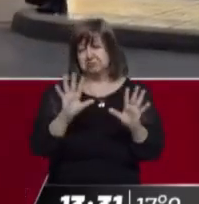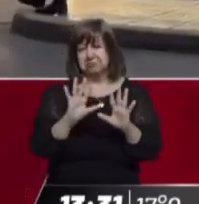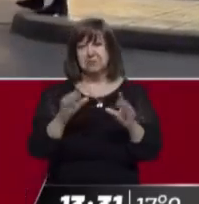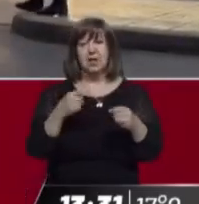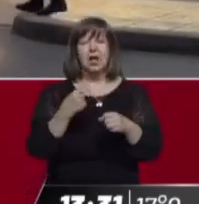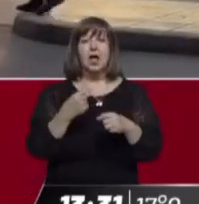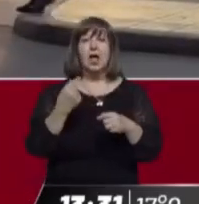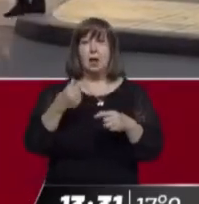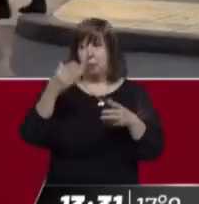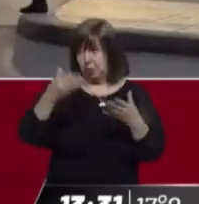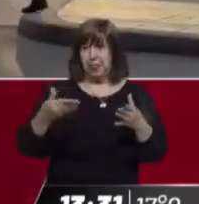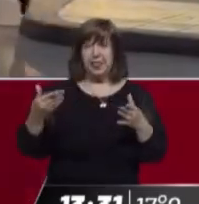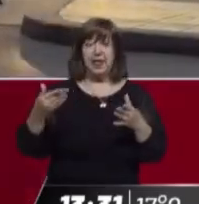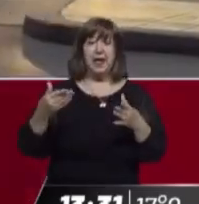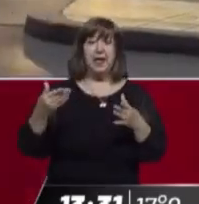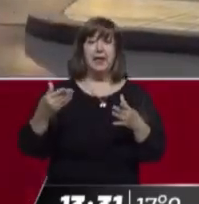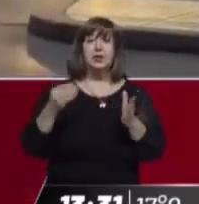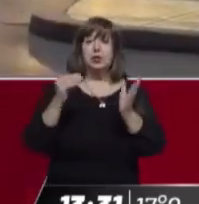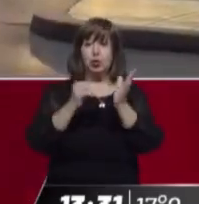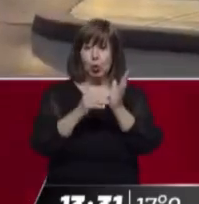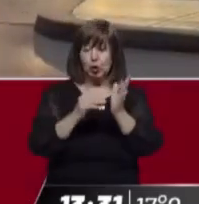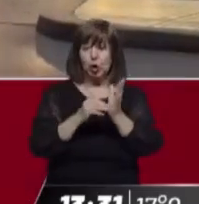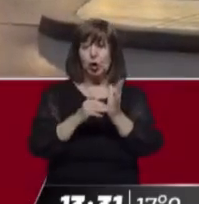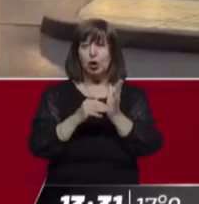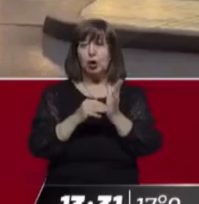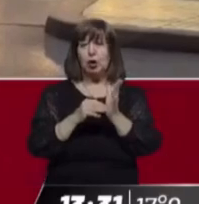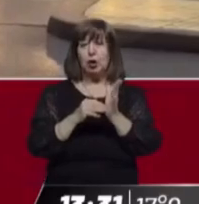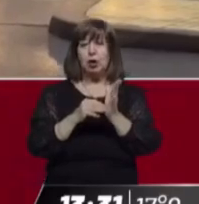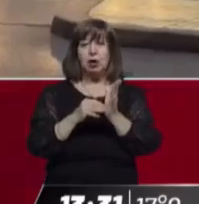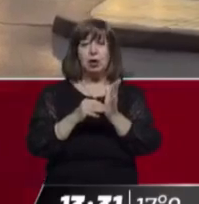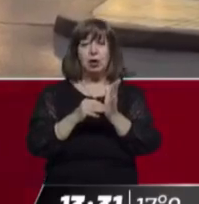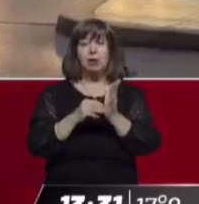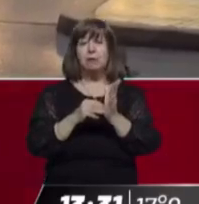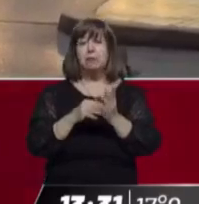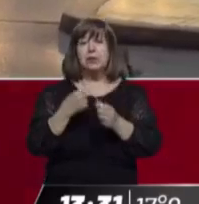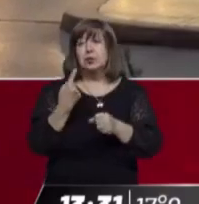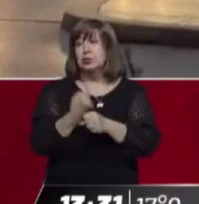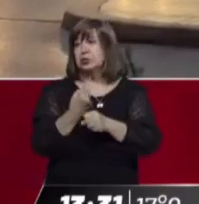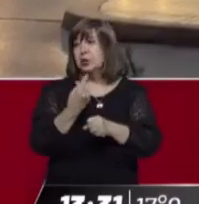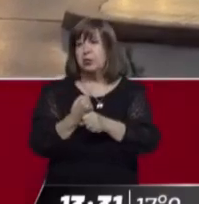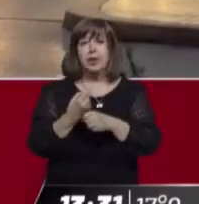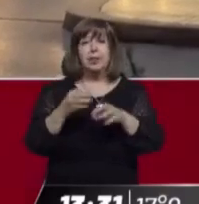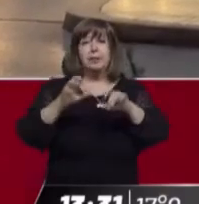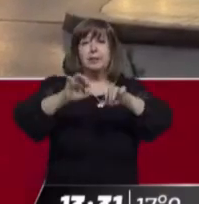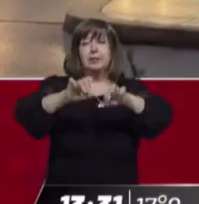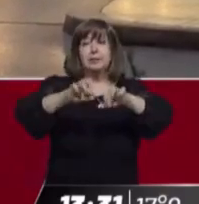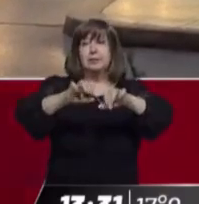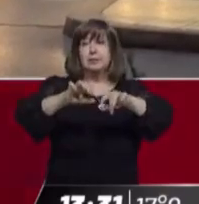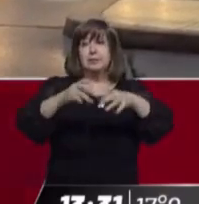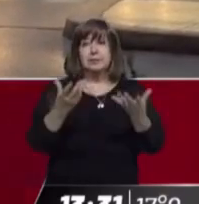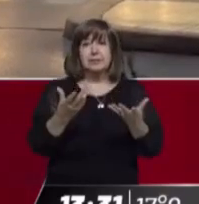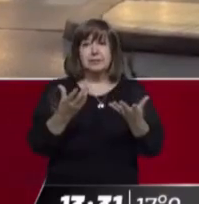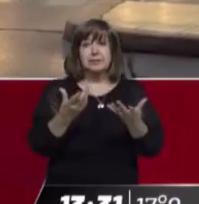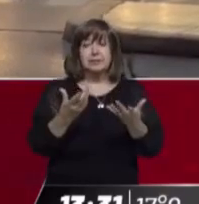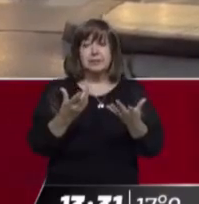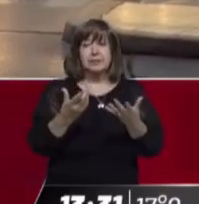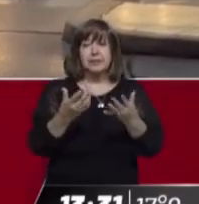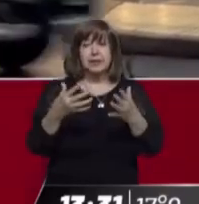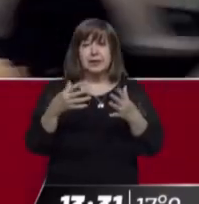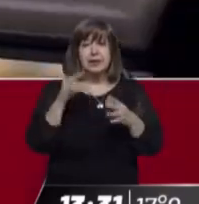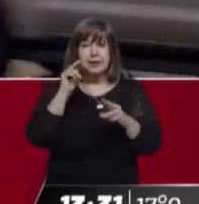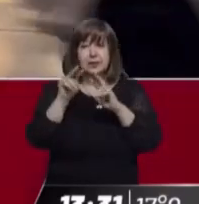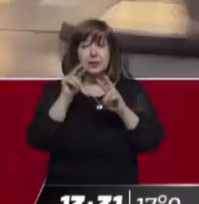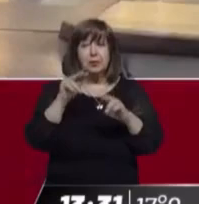el usuario puede concurrir al registro, puede sacar turno, pero no es lo mismo porque no, el trámite no va a ser procesado porque hay un montón de partes que no pueden